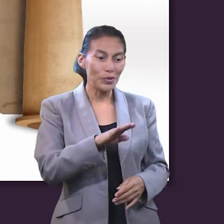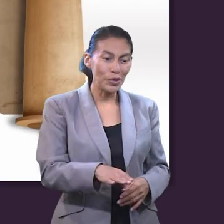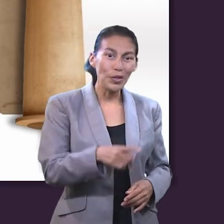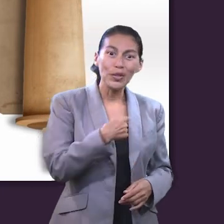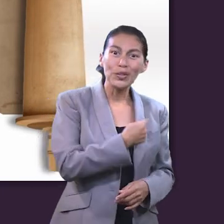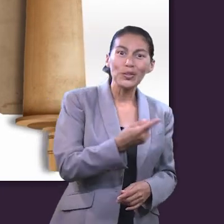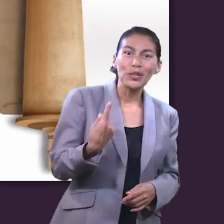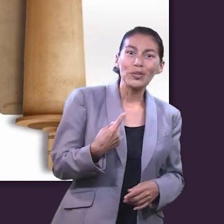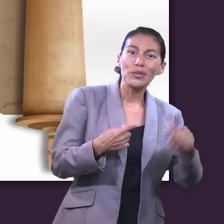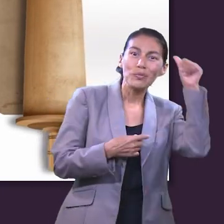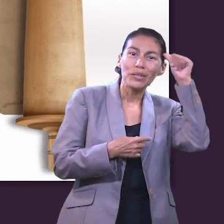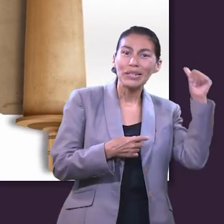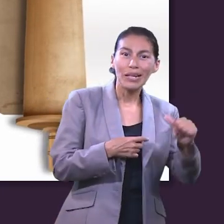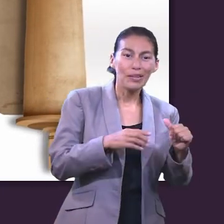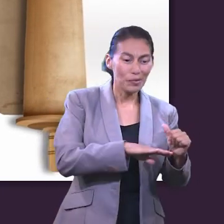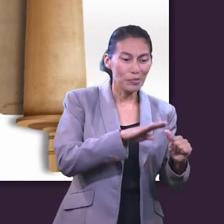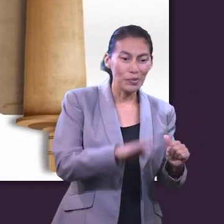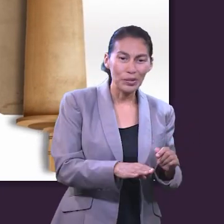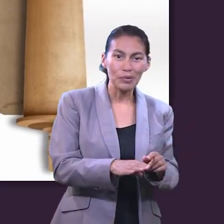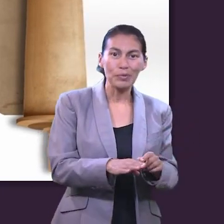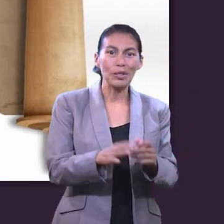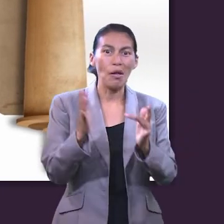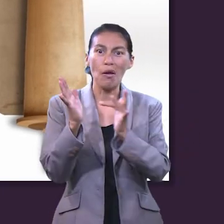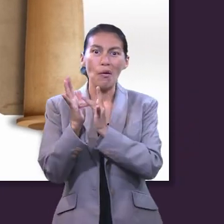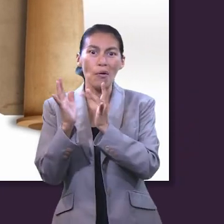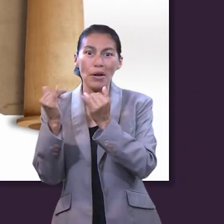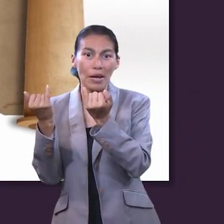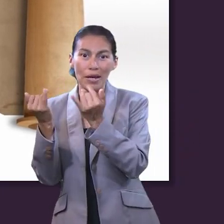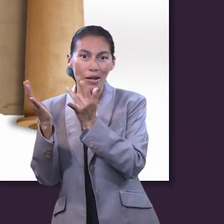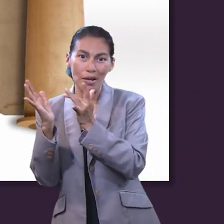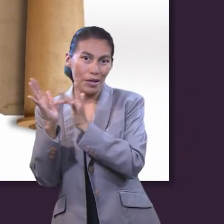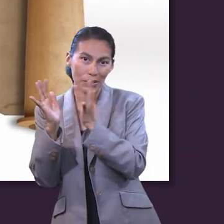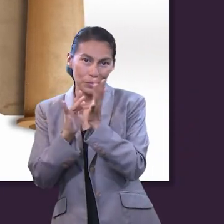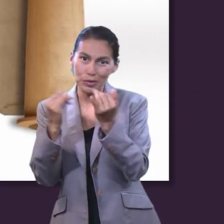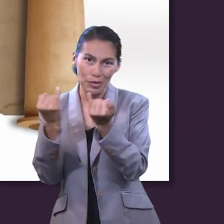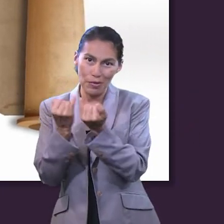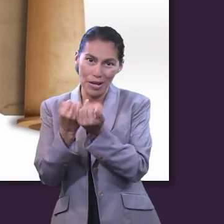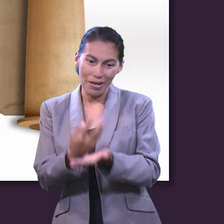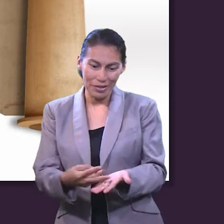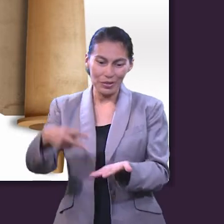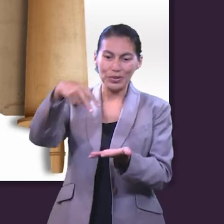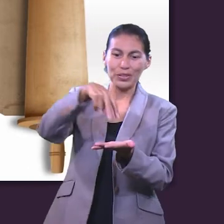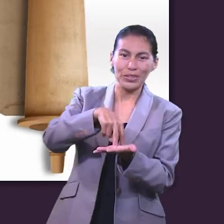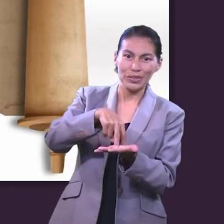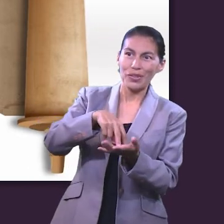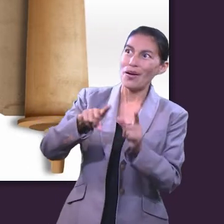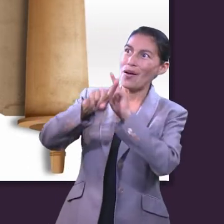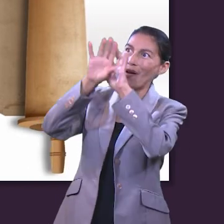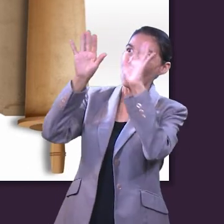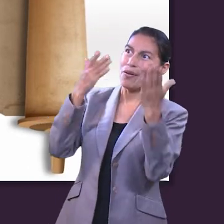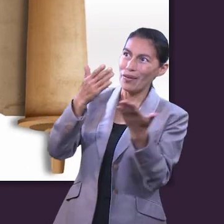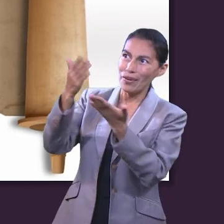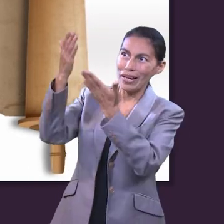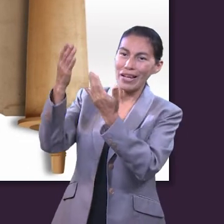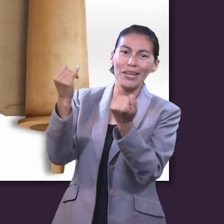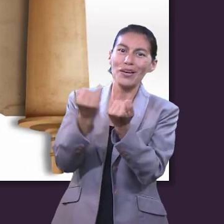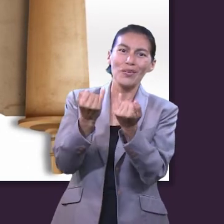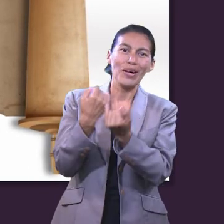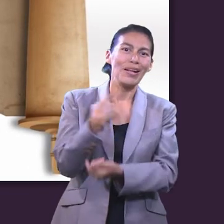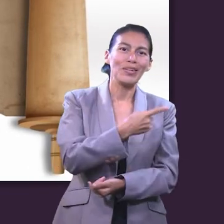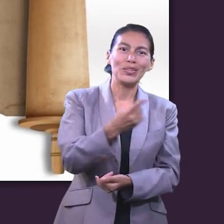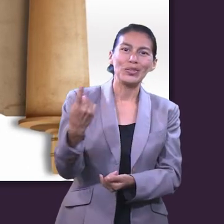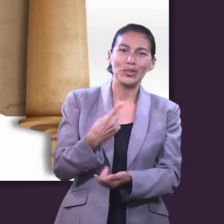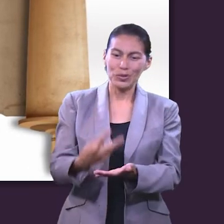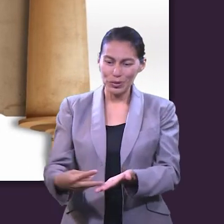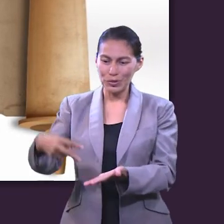él para muerte por el bautismo, a fin de que, como Cristo resucitó de los muertos por la gloria del Padre, así también